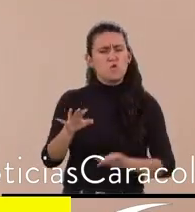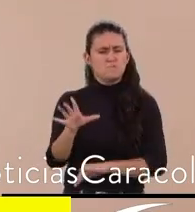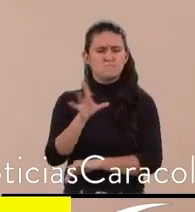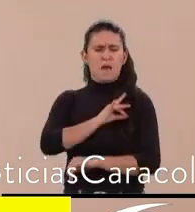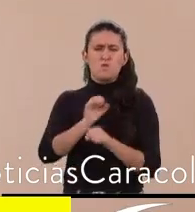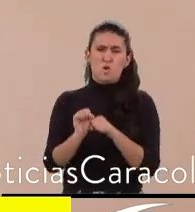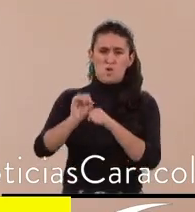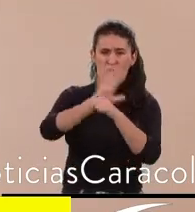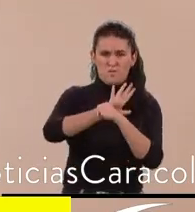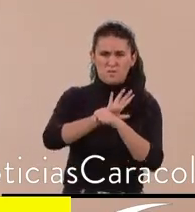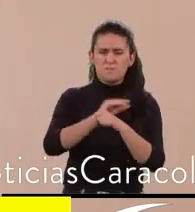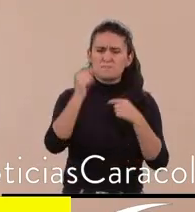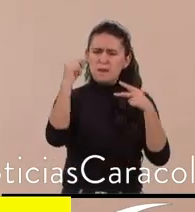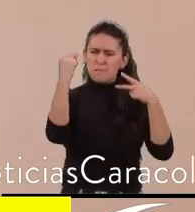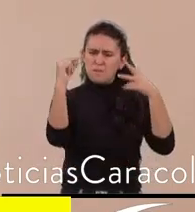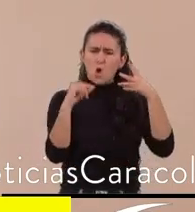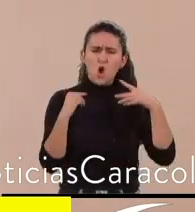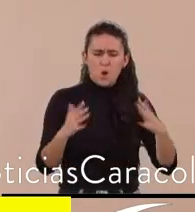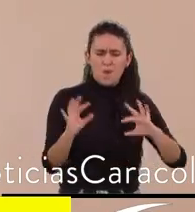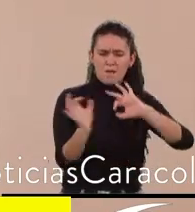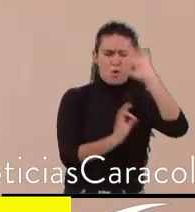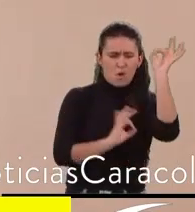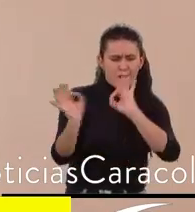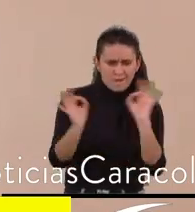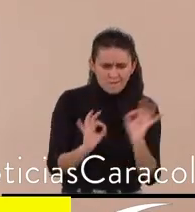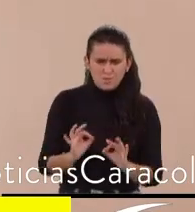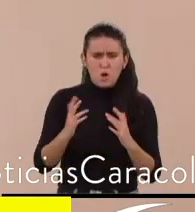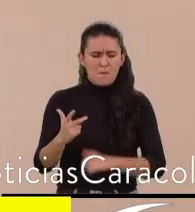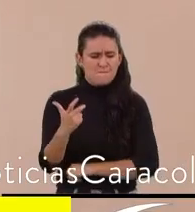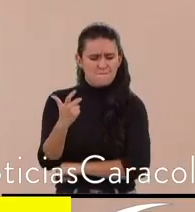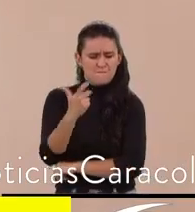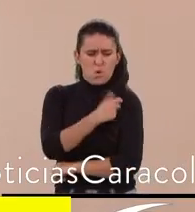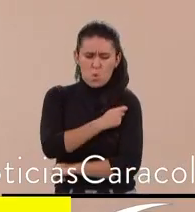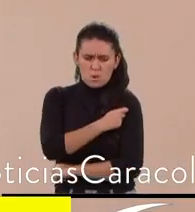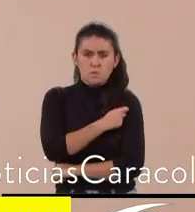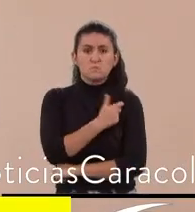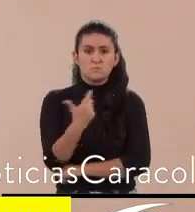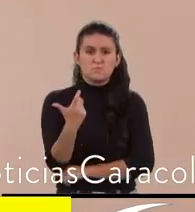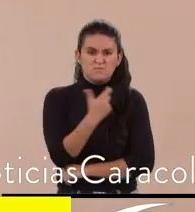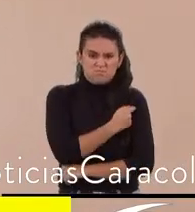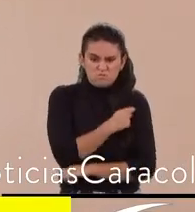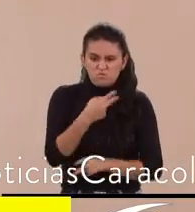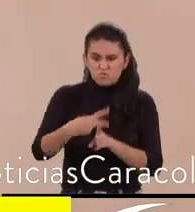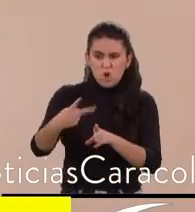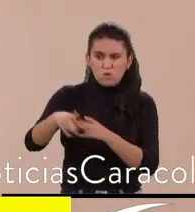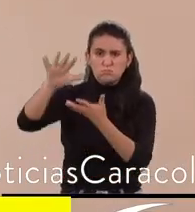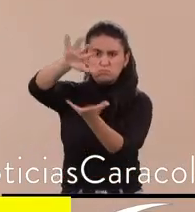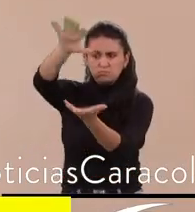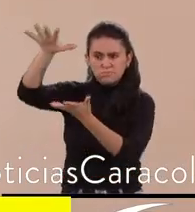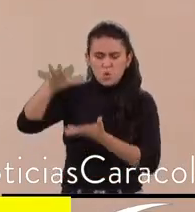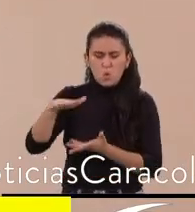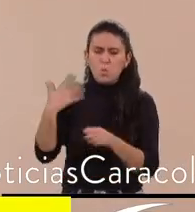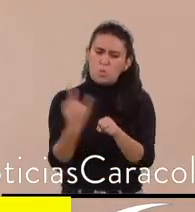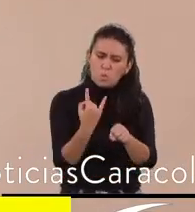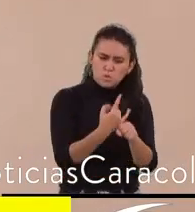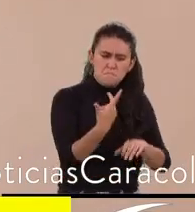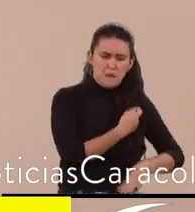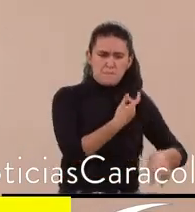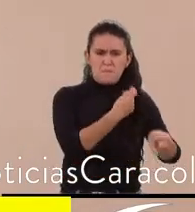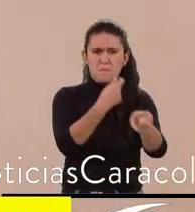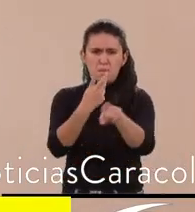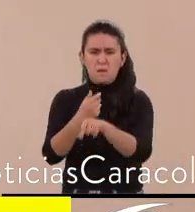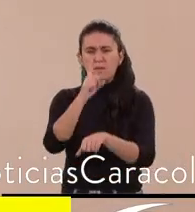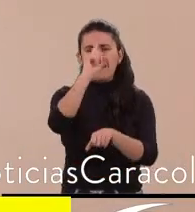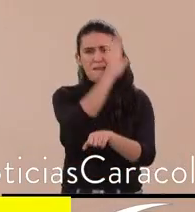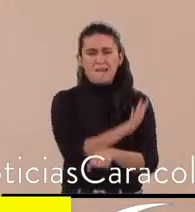todo lo relacionado con la logística de las vacunas que se utilizarán en todo este proceso y en este plan nacional de